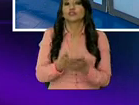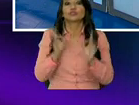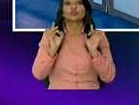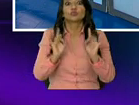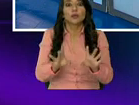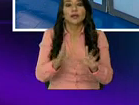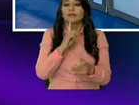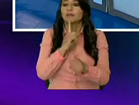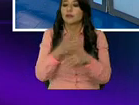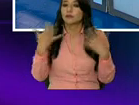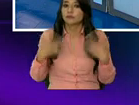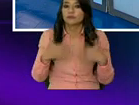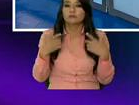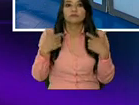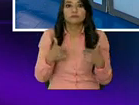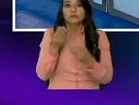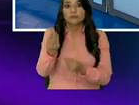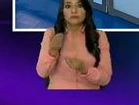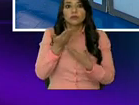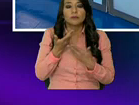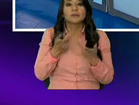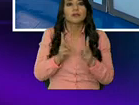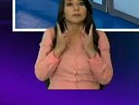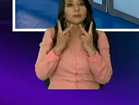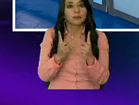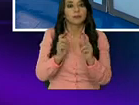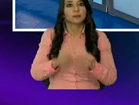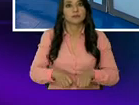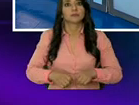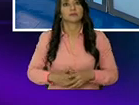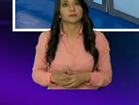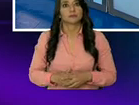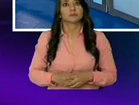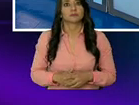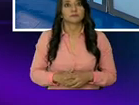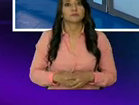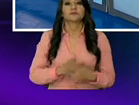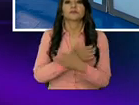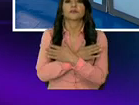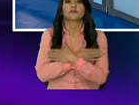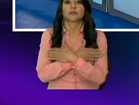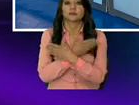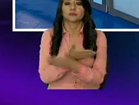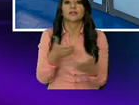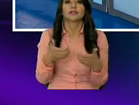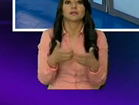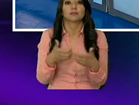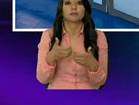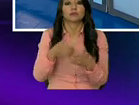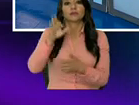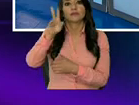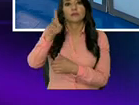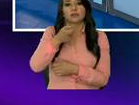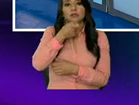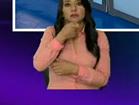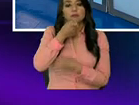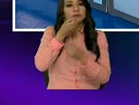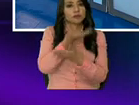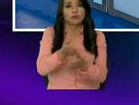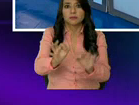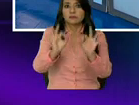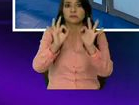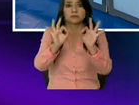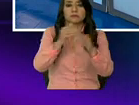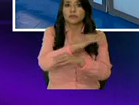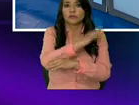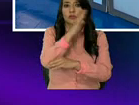mis queridos compañeros, muy pendientes de la información también. Yo quiero felicitar a todo el equipo de TVC por la información que han